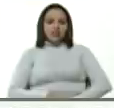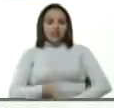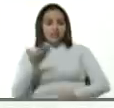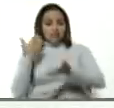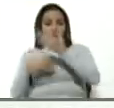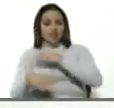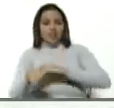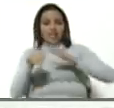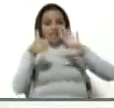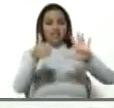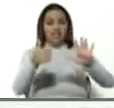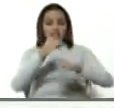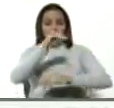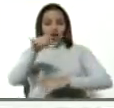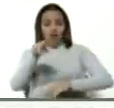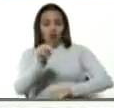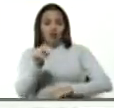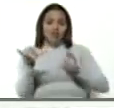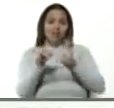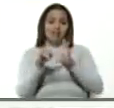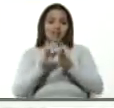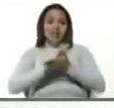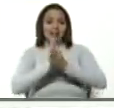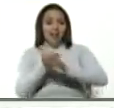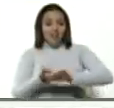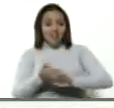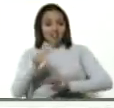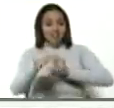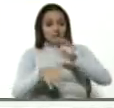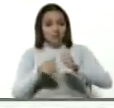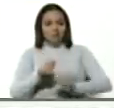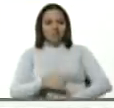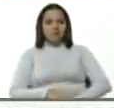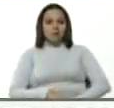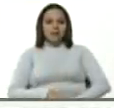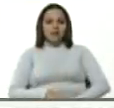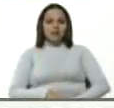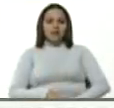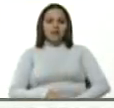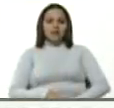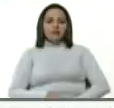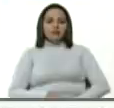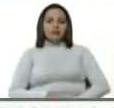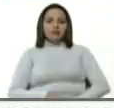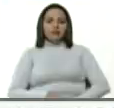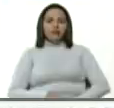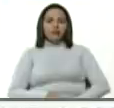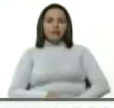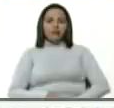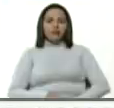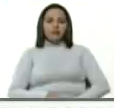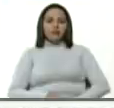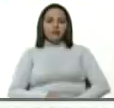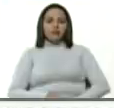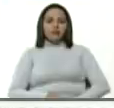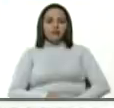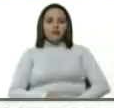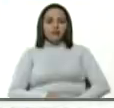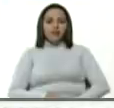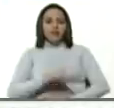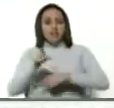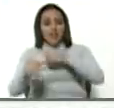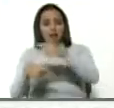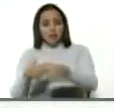junio. El ciudadano residenciado en la parroquia Santa Bárbara, finca El Regalo, sector La Gavarra, luego